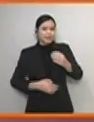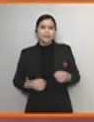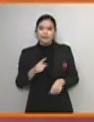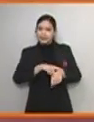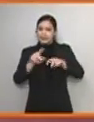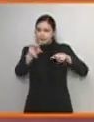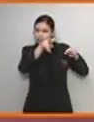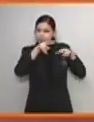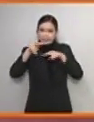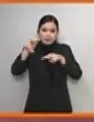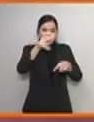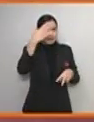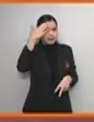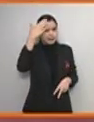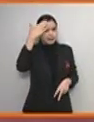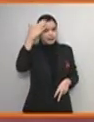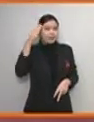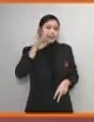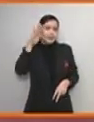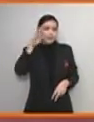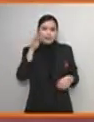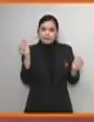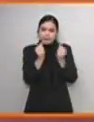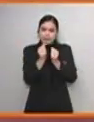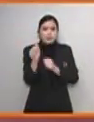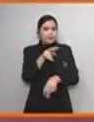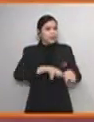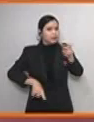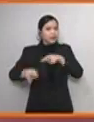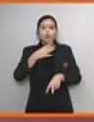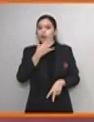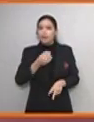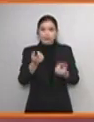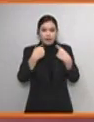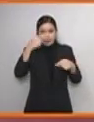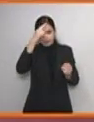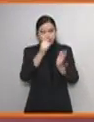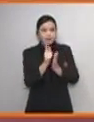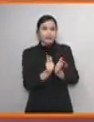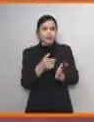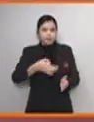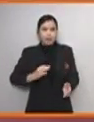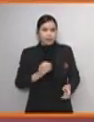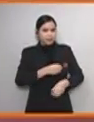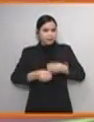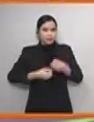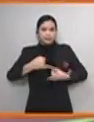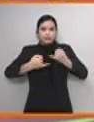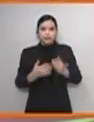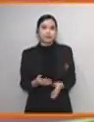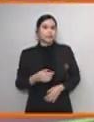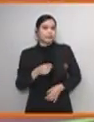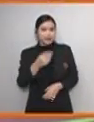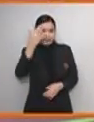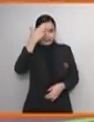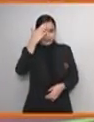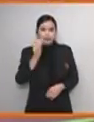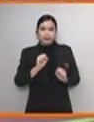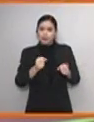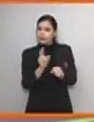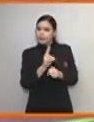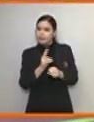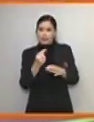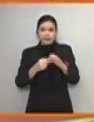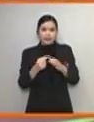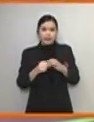completamente en vivo. Les saluda Belinda Roca en compañía de nuestro auditor, quien le da transparencia a cada uno de los sorteos. Jugadores, ya sabes que puedes usar la nueva guía